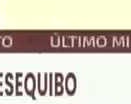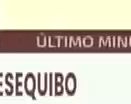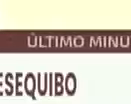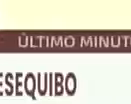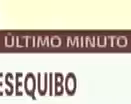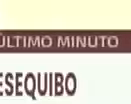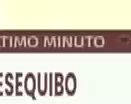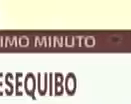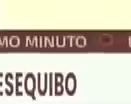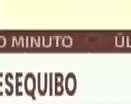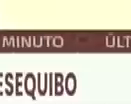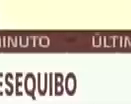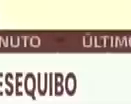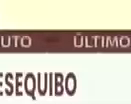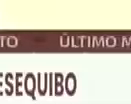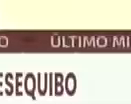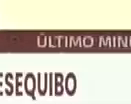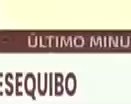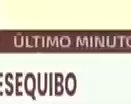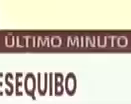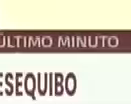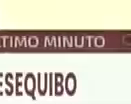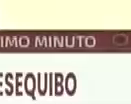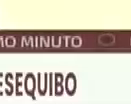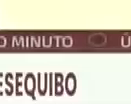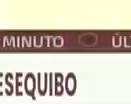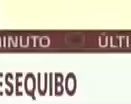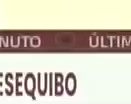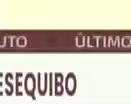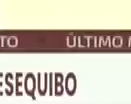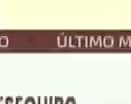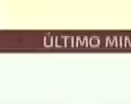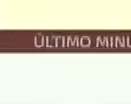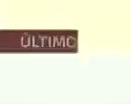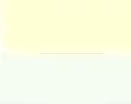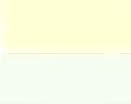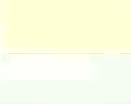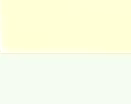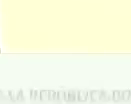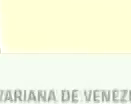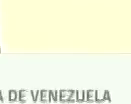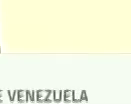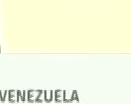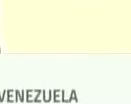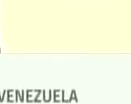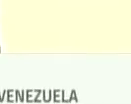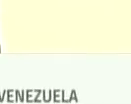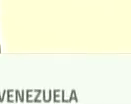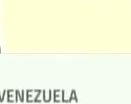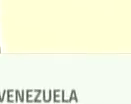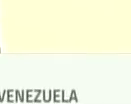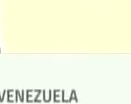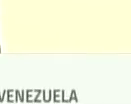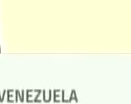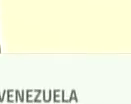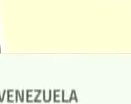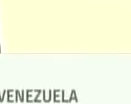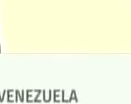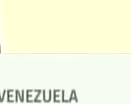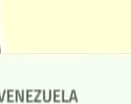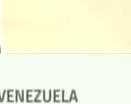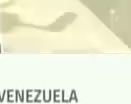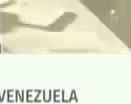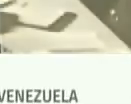esta oportunidad. Estamos acá reunidos en el seno de la Comisión Presidencial para la Defensa